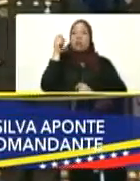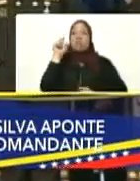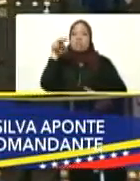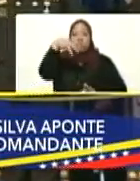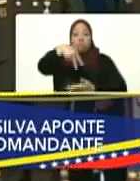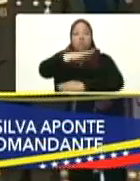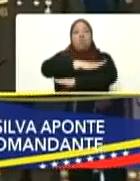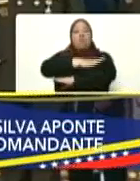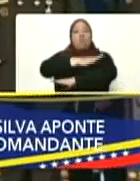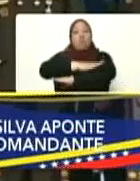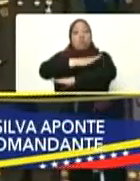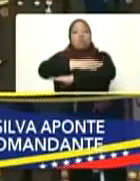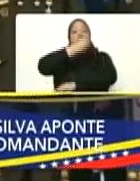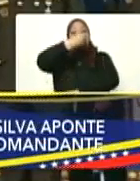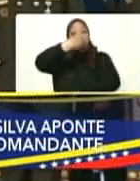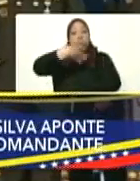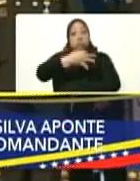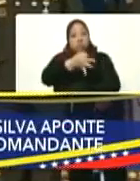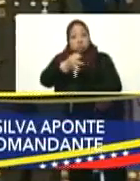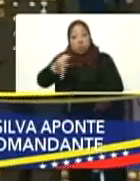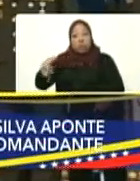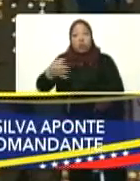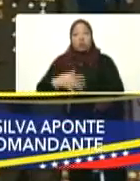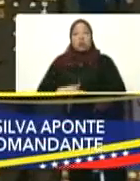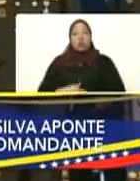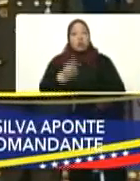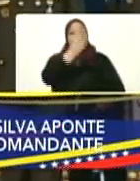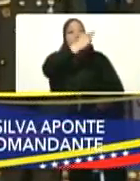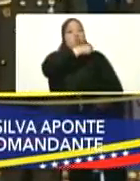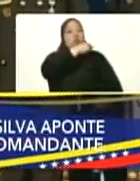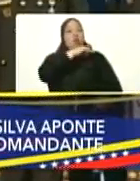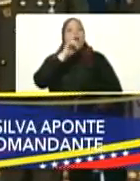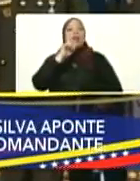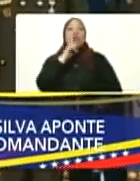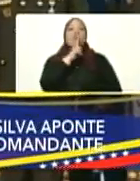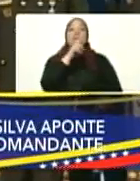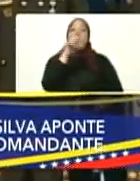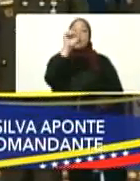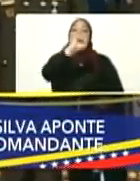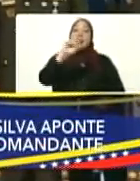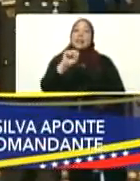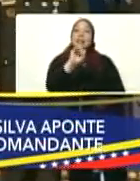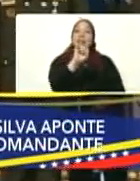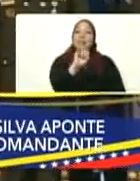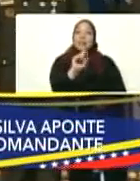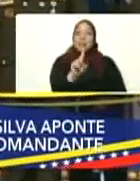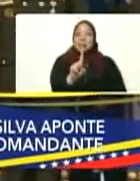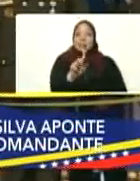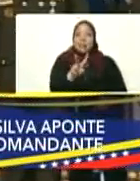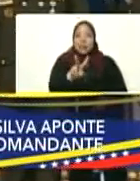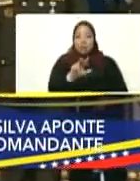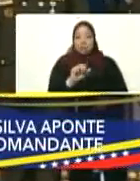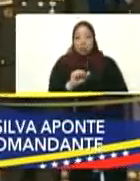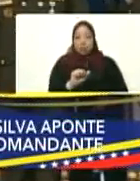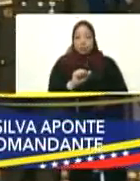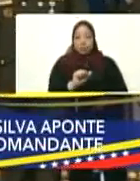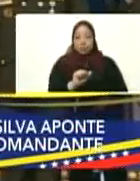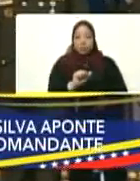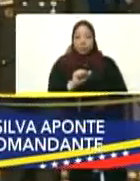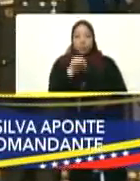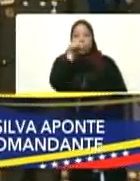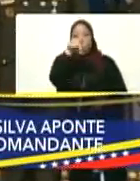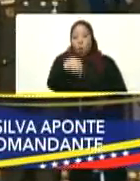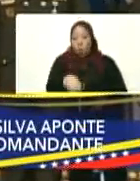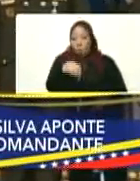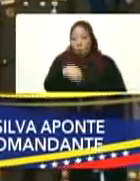la moral en alto, el mayor general Silva Aponte. Y a partir de